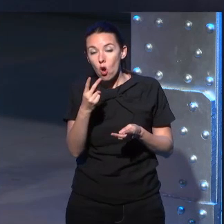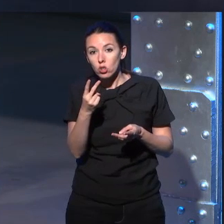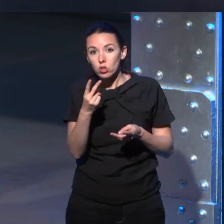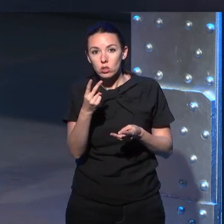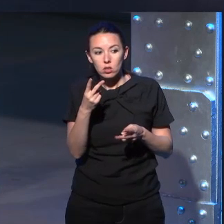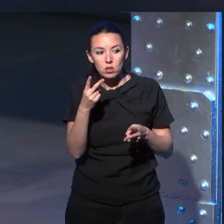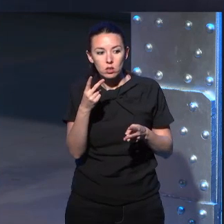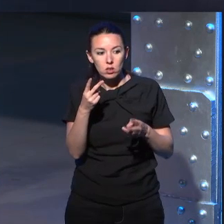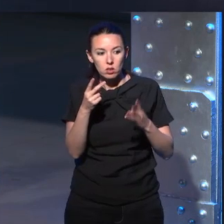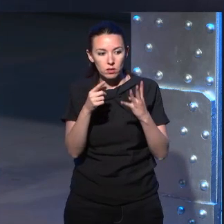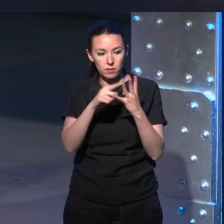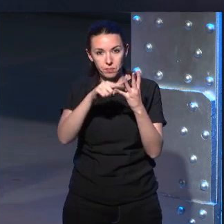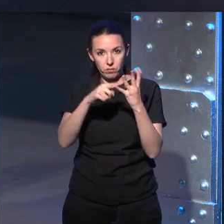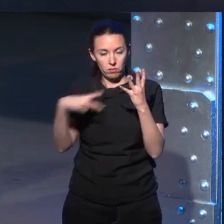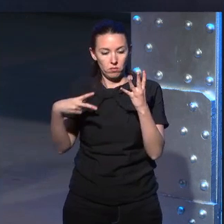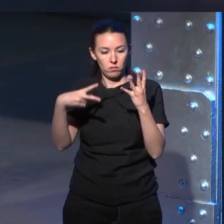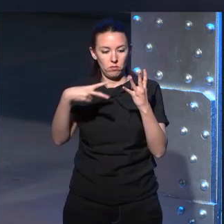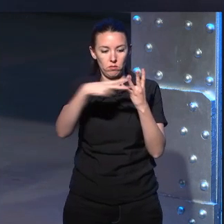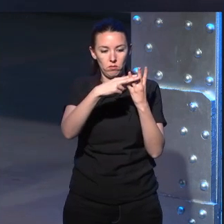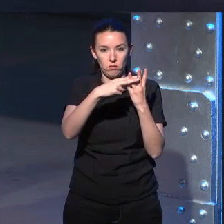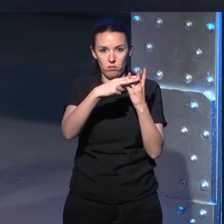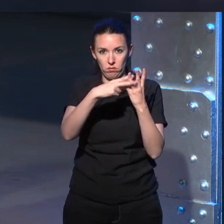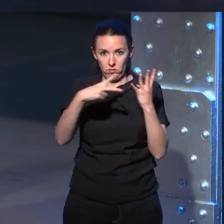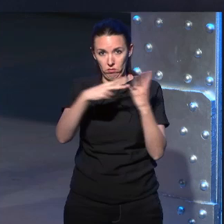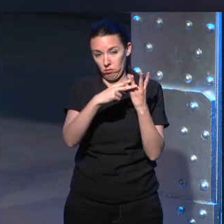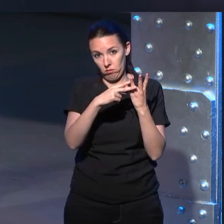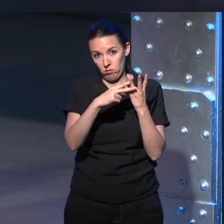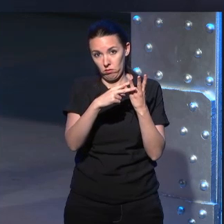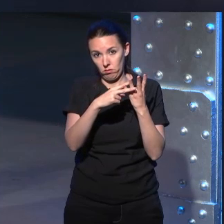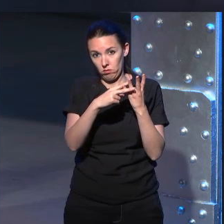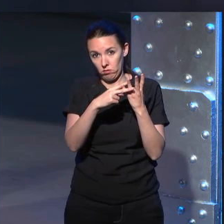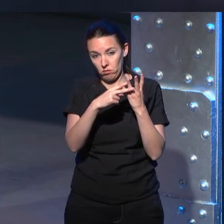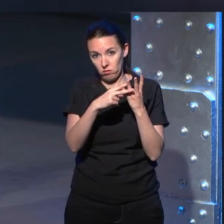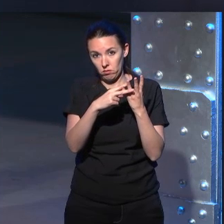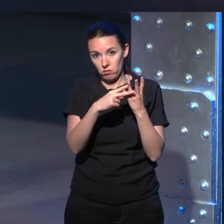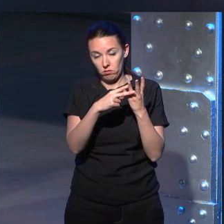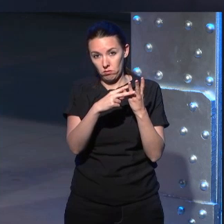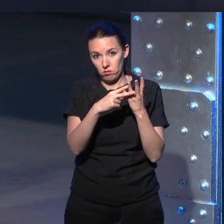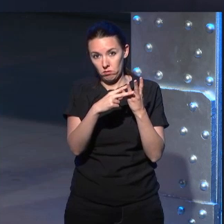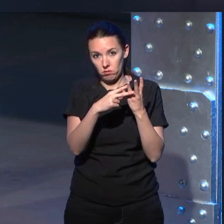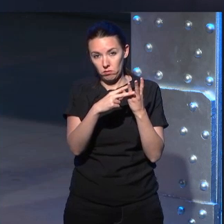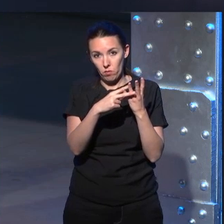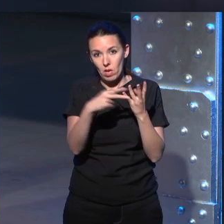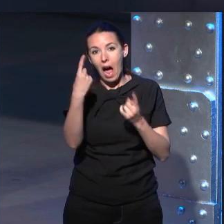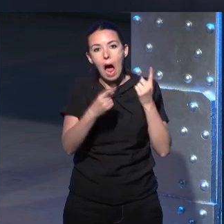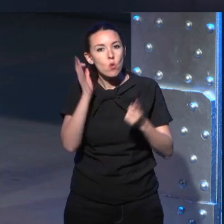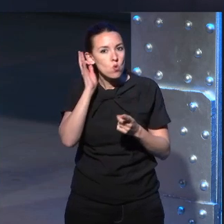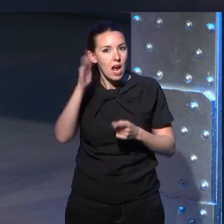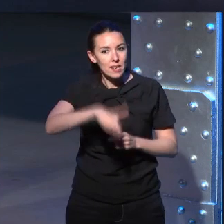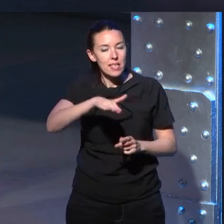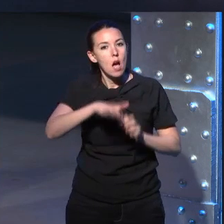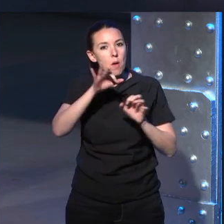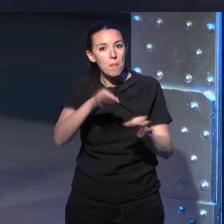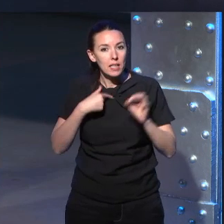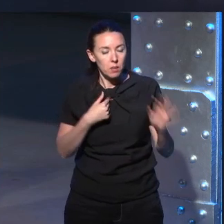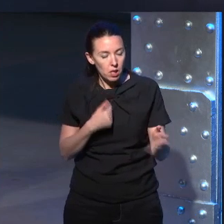2 falanges del dedo medio o el anular a una niña para que siempre